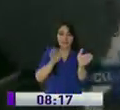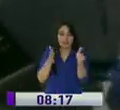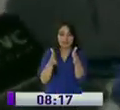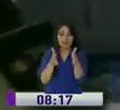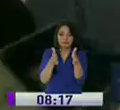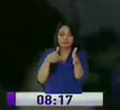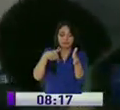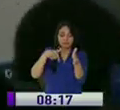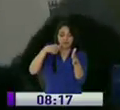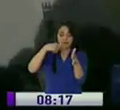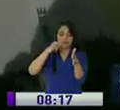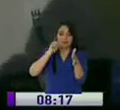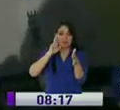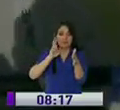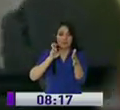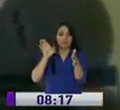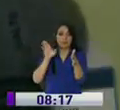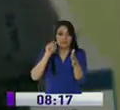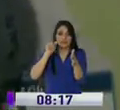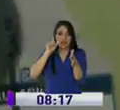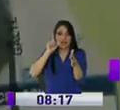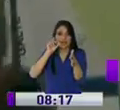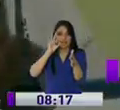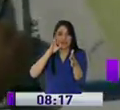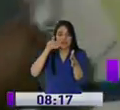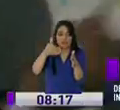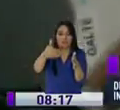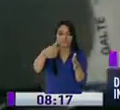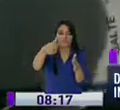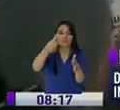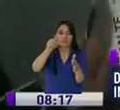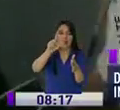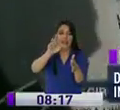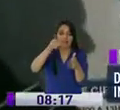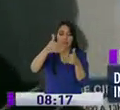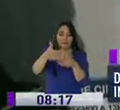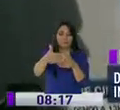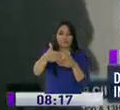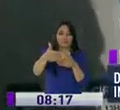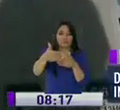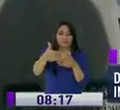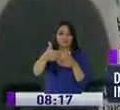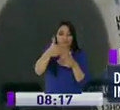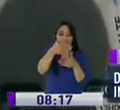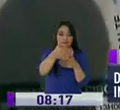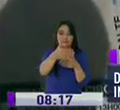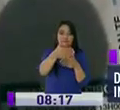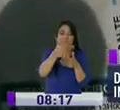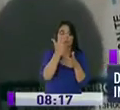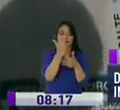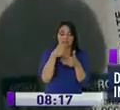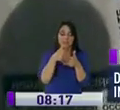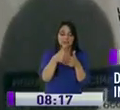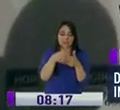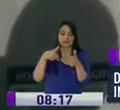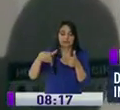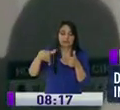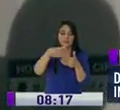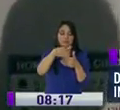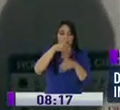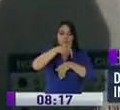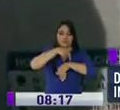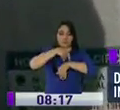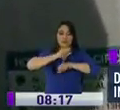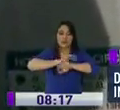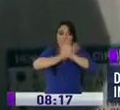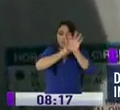la Pedro de Alfaro y la calle Galte. Entonces, en estos 6 carriles tenemos una reducción a 3. En el horario de la mañana,